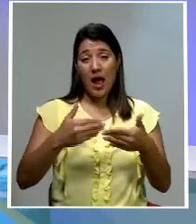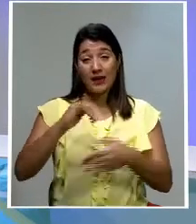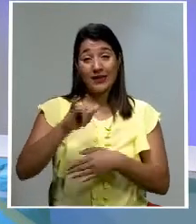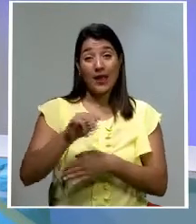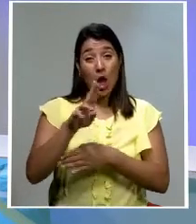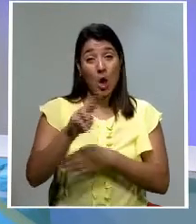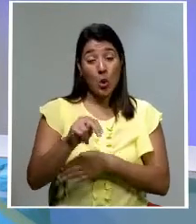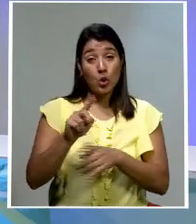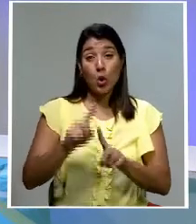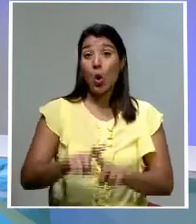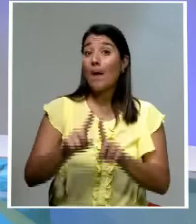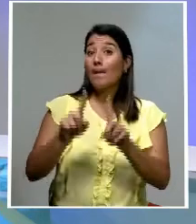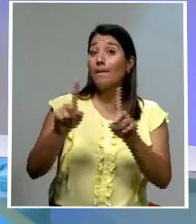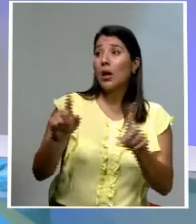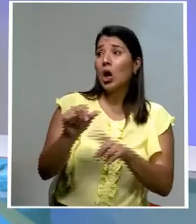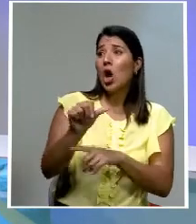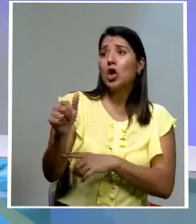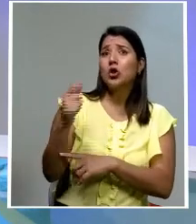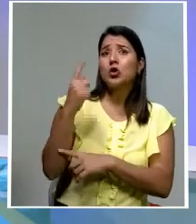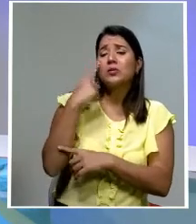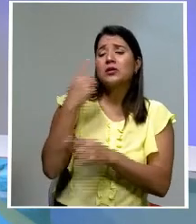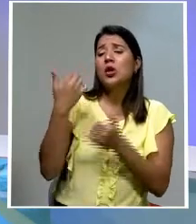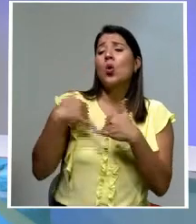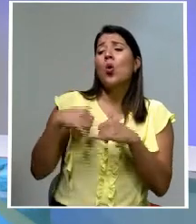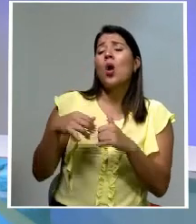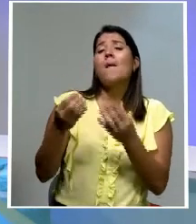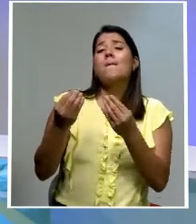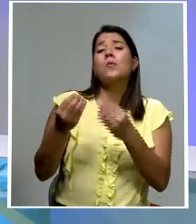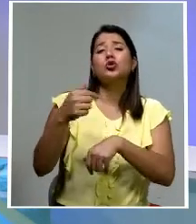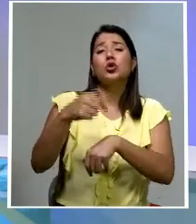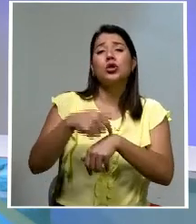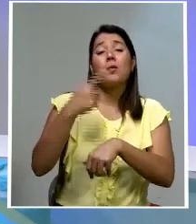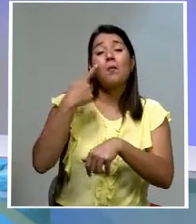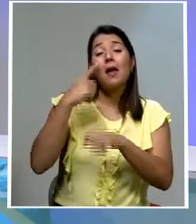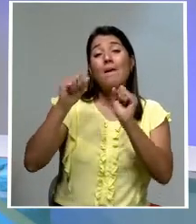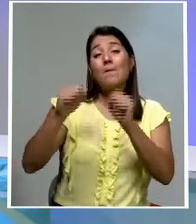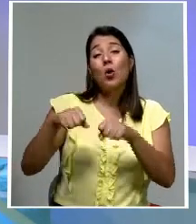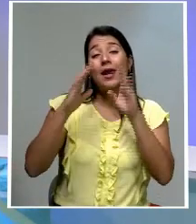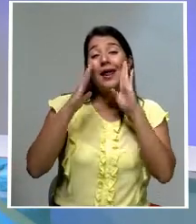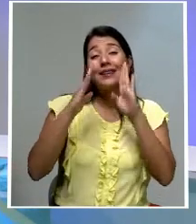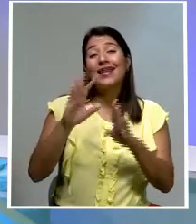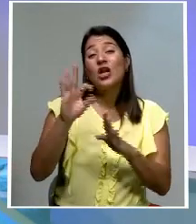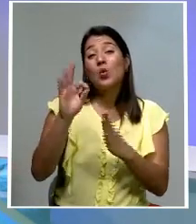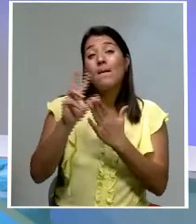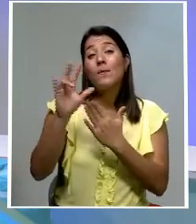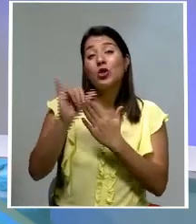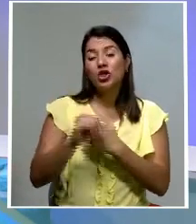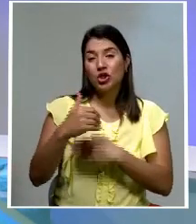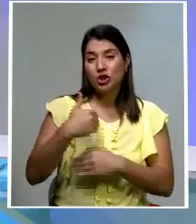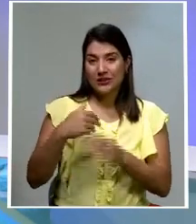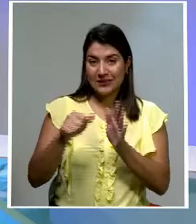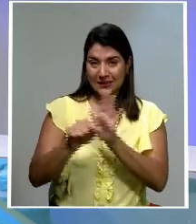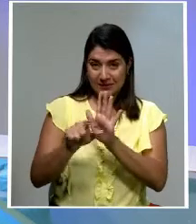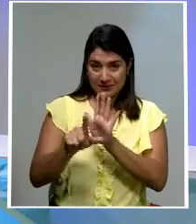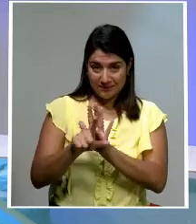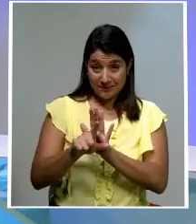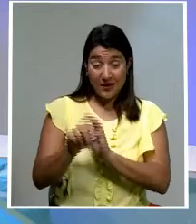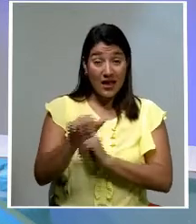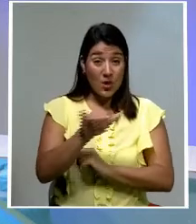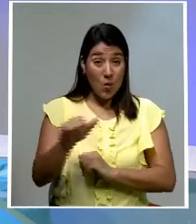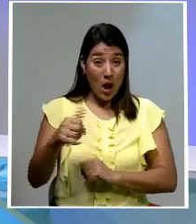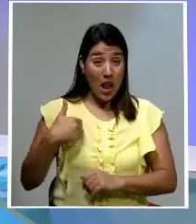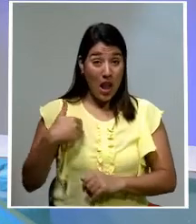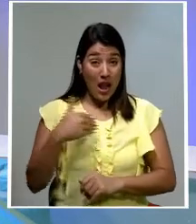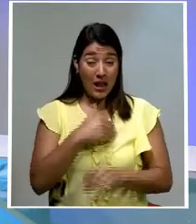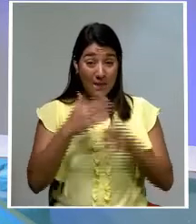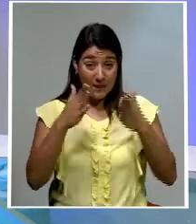para avanzar con los 9 proyectos que están en el Congreso. Además, el ministro se ha reunido esta semana